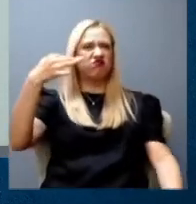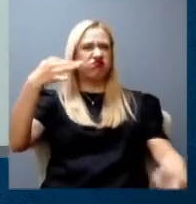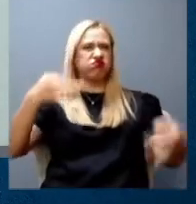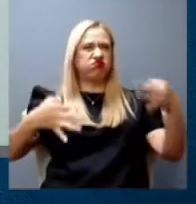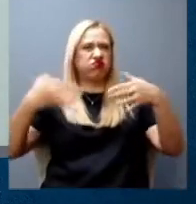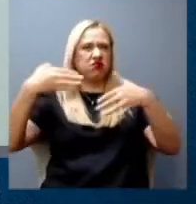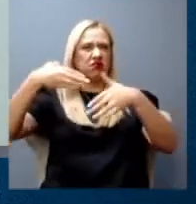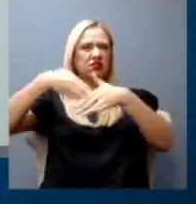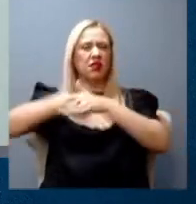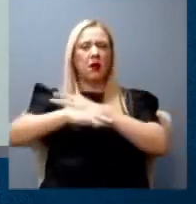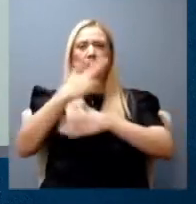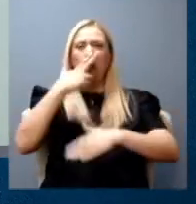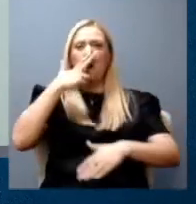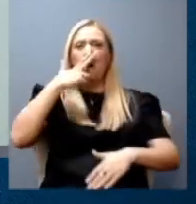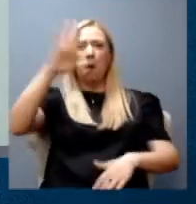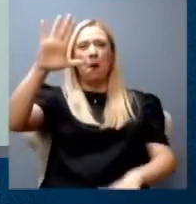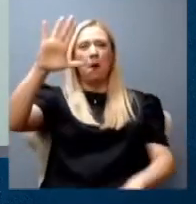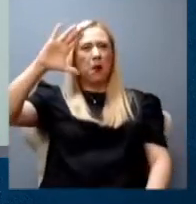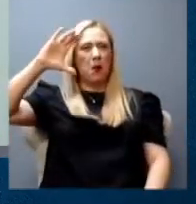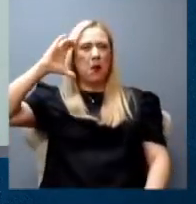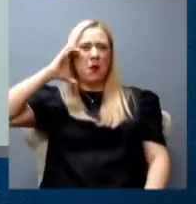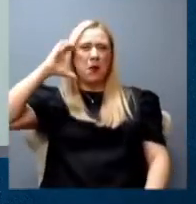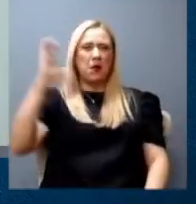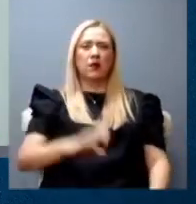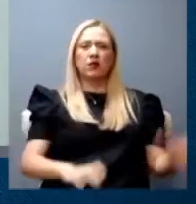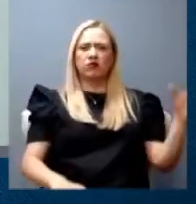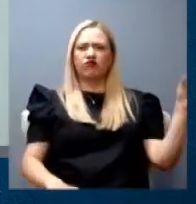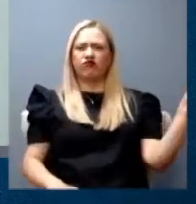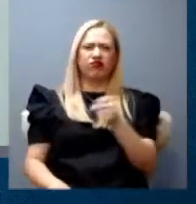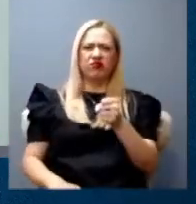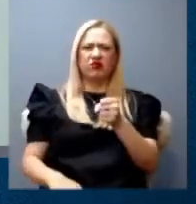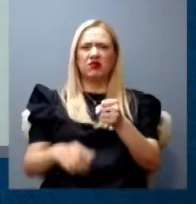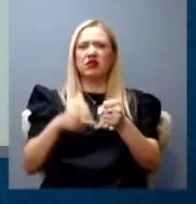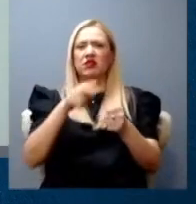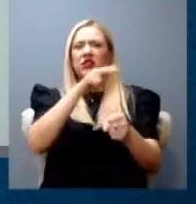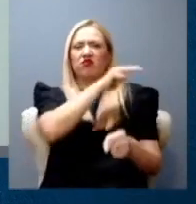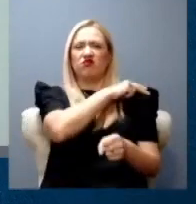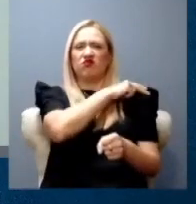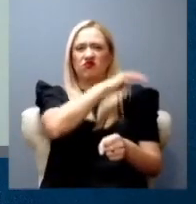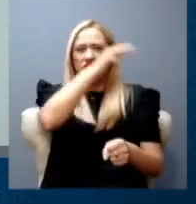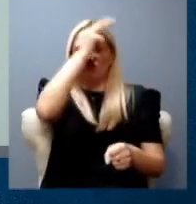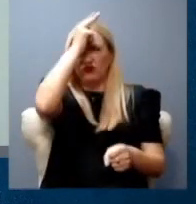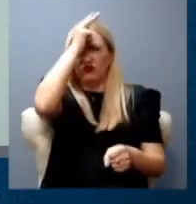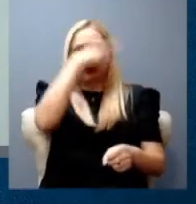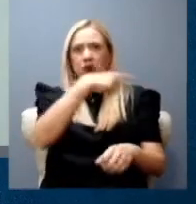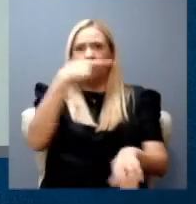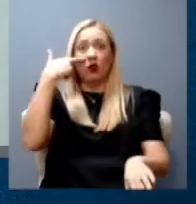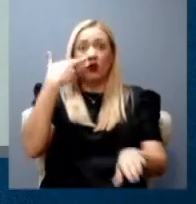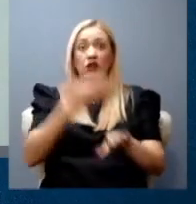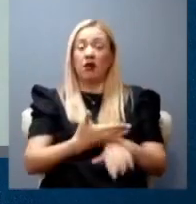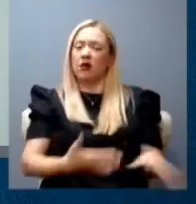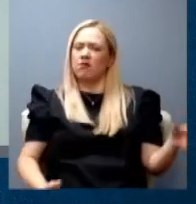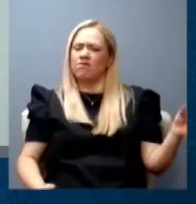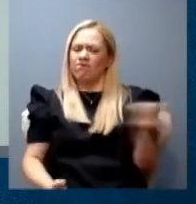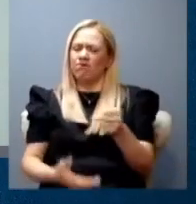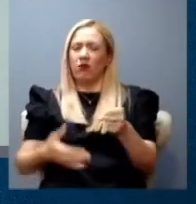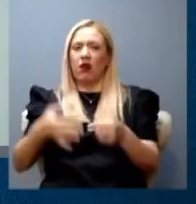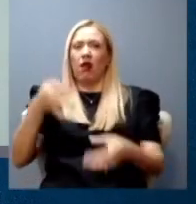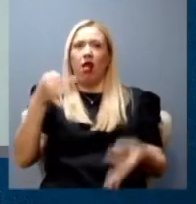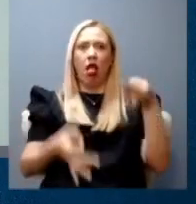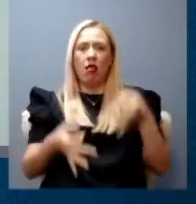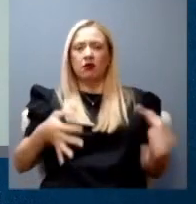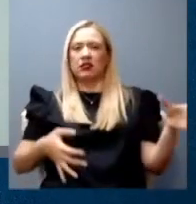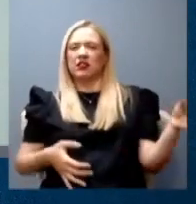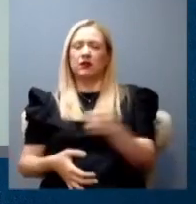con el término de los crímenes de lesa humanidad, esa definición que también en algún momento utilizaba Primo Levi, que